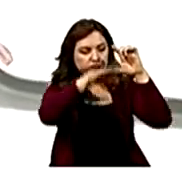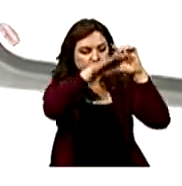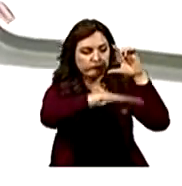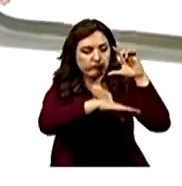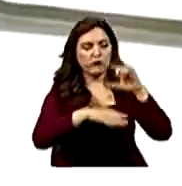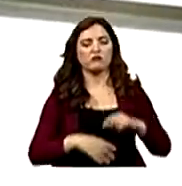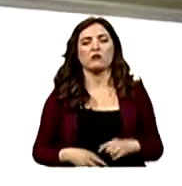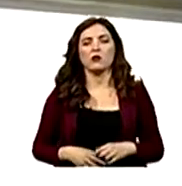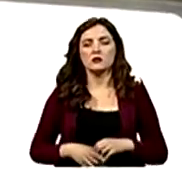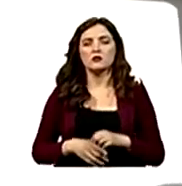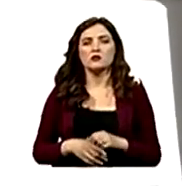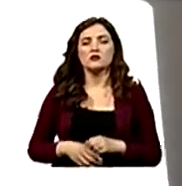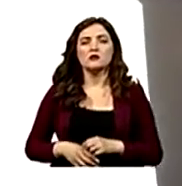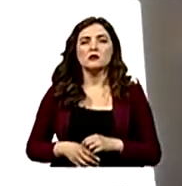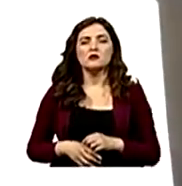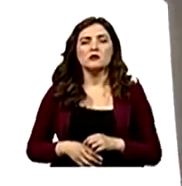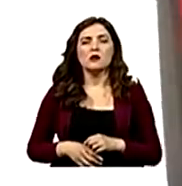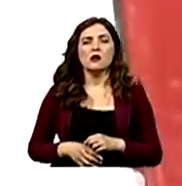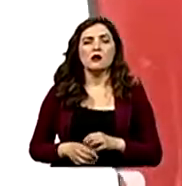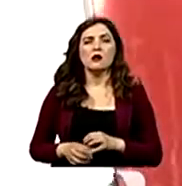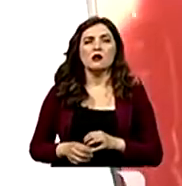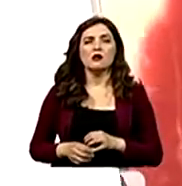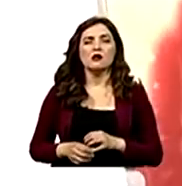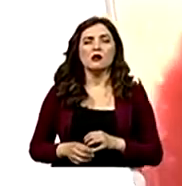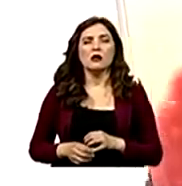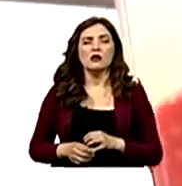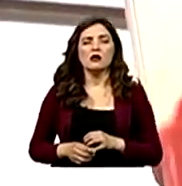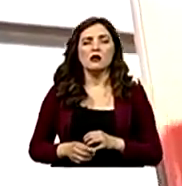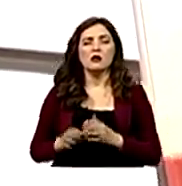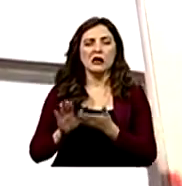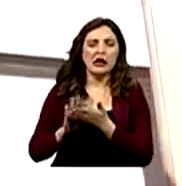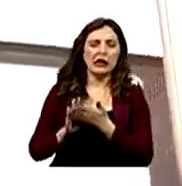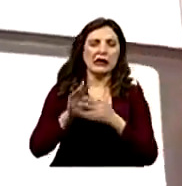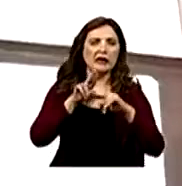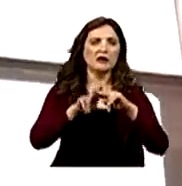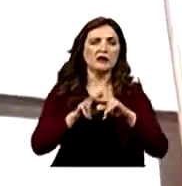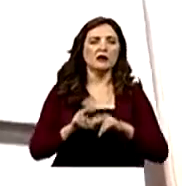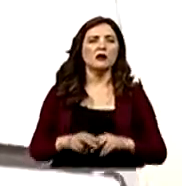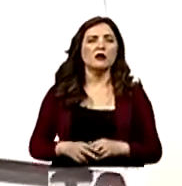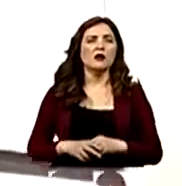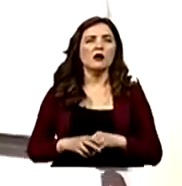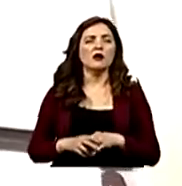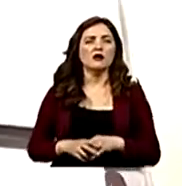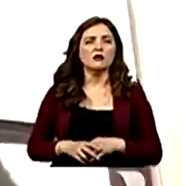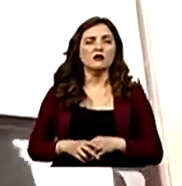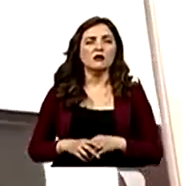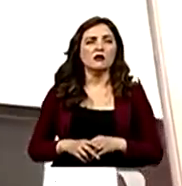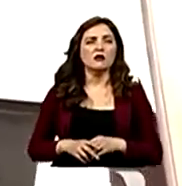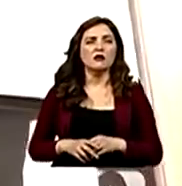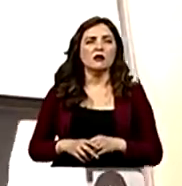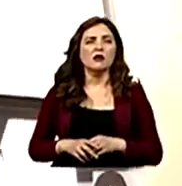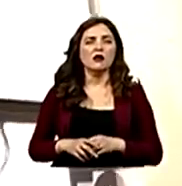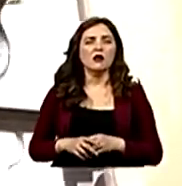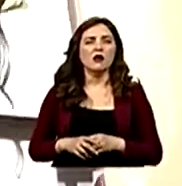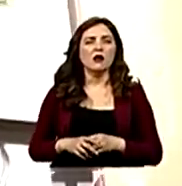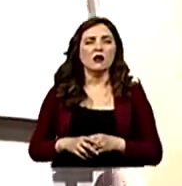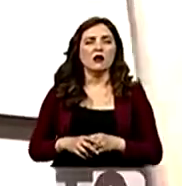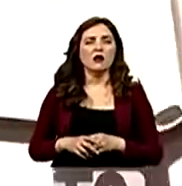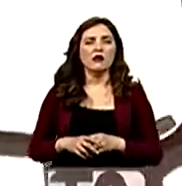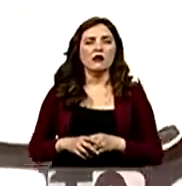Asimismo dirige al personal de tierra. ¿Podemos subir por aquí? Por supuesto. A ver. Cuidado la cabeza, por favor.